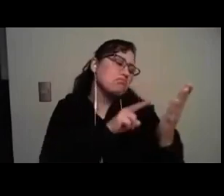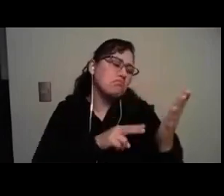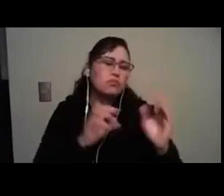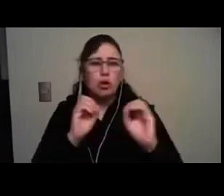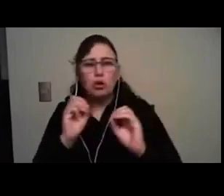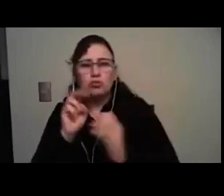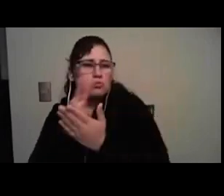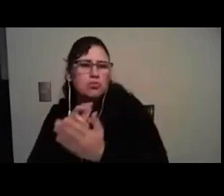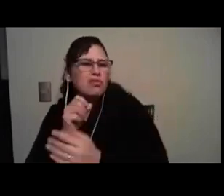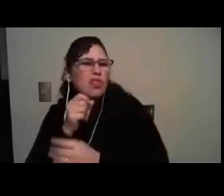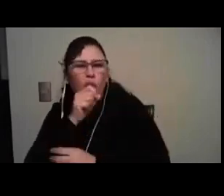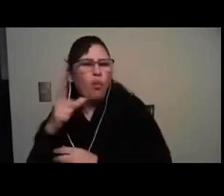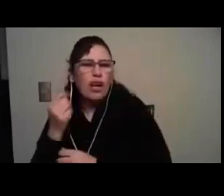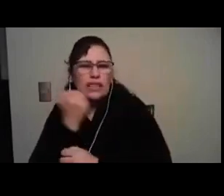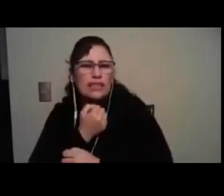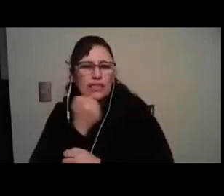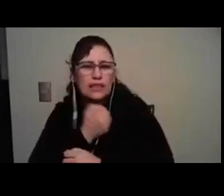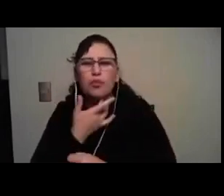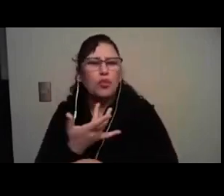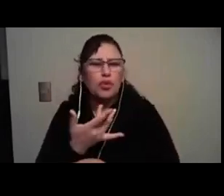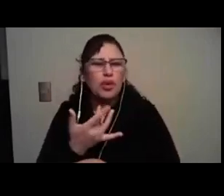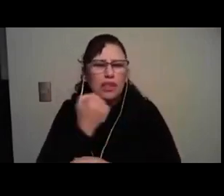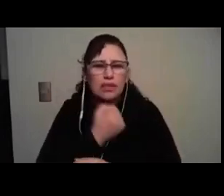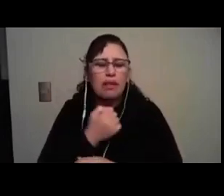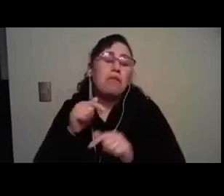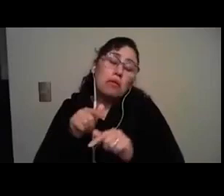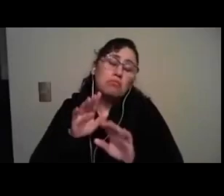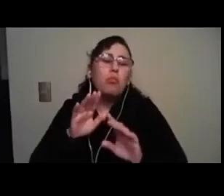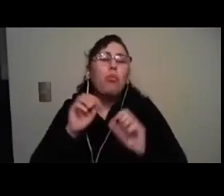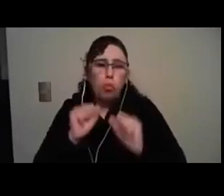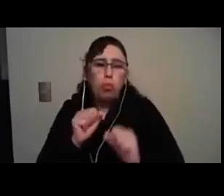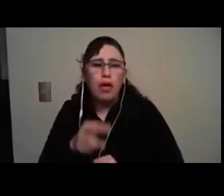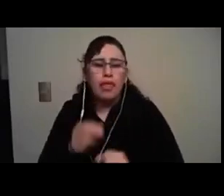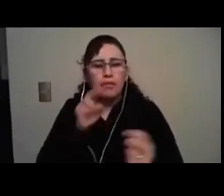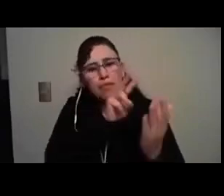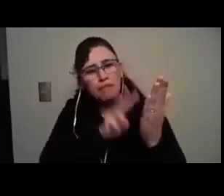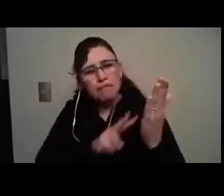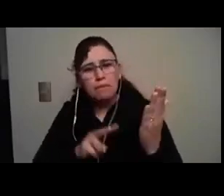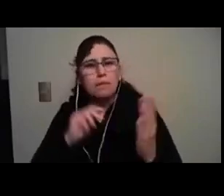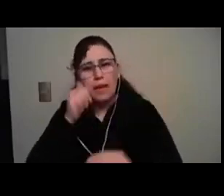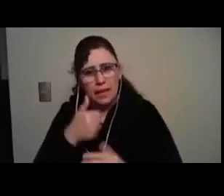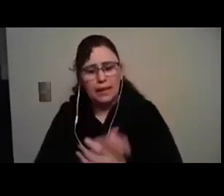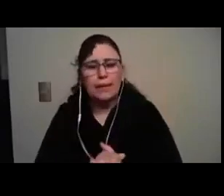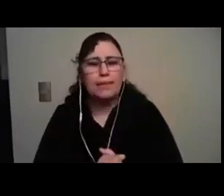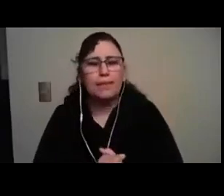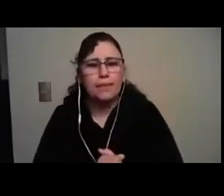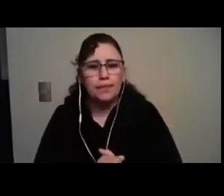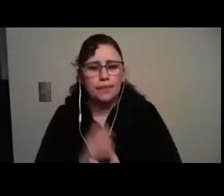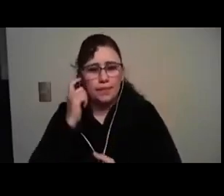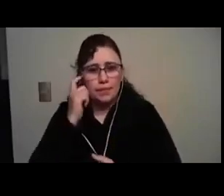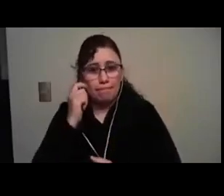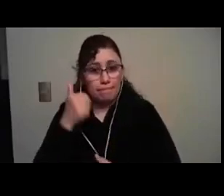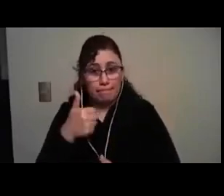ver en qué se equivocó específicamente en alguna, prueba, en alguna pregunta, ya lo podemos ver mañana, mañana también,